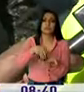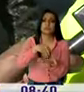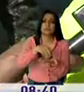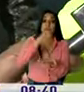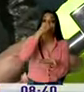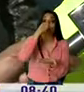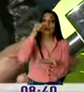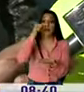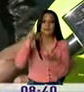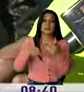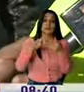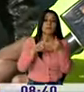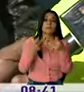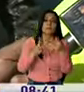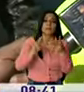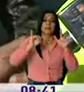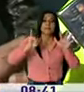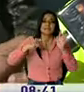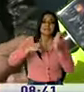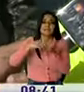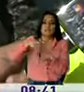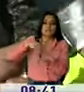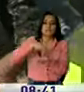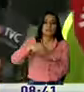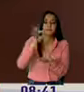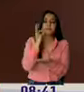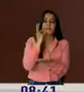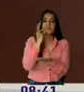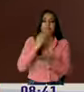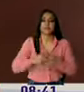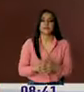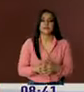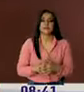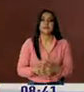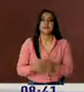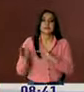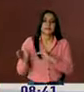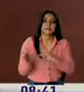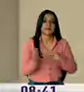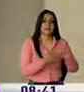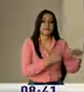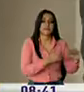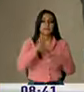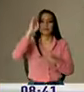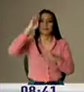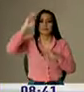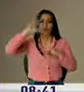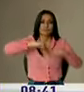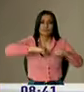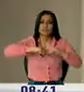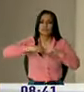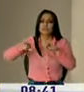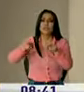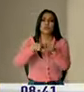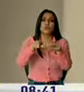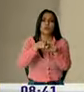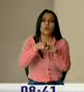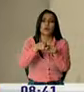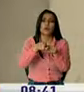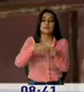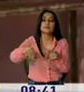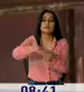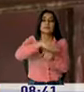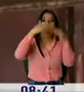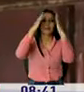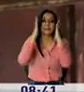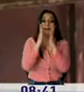y 6.000 dosis de marihuana. Por otra parte, en un operativo antidelincuencial del circuito Panecillo,